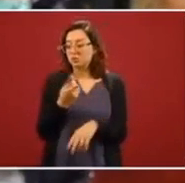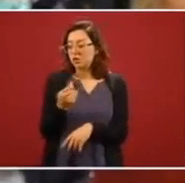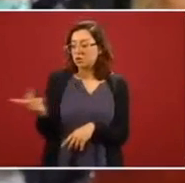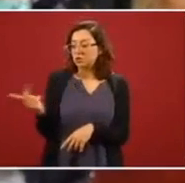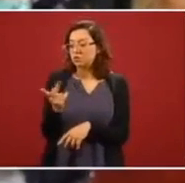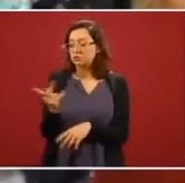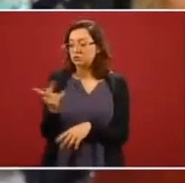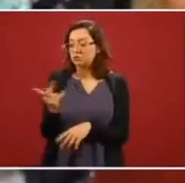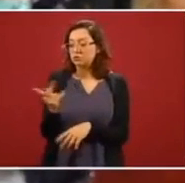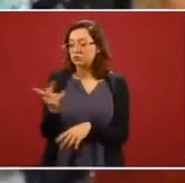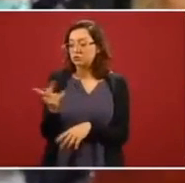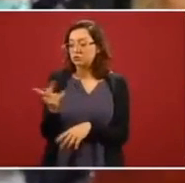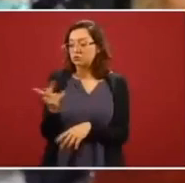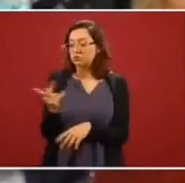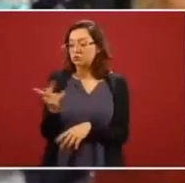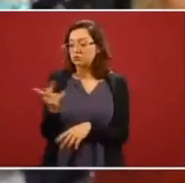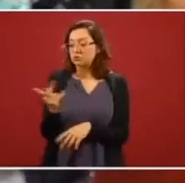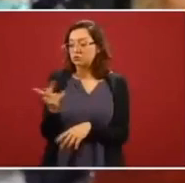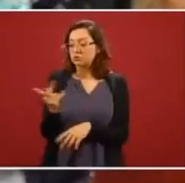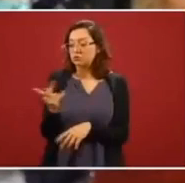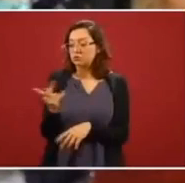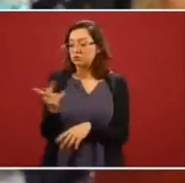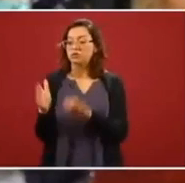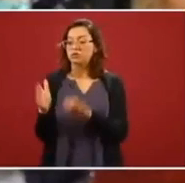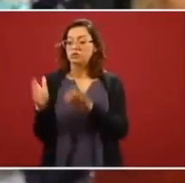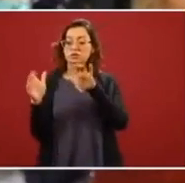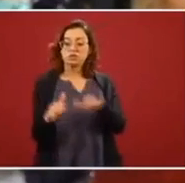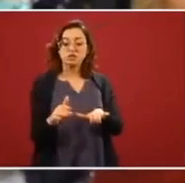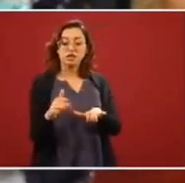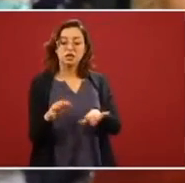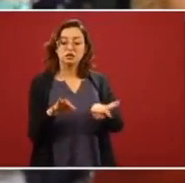de salud, and in the area of health?